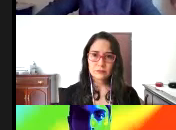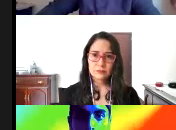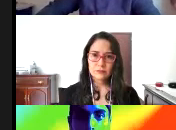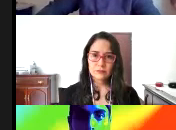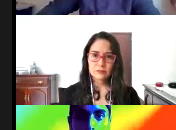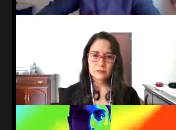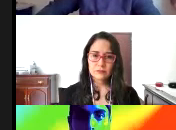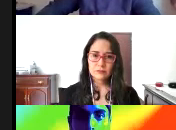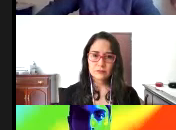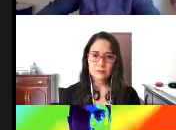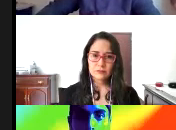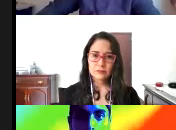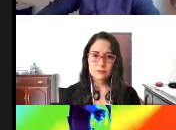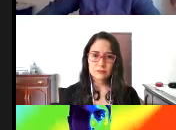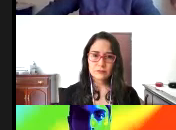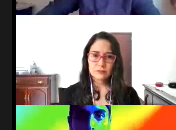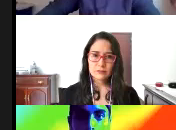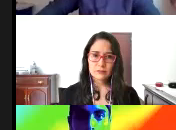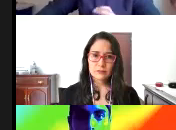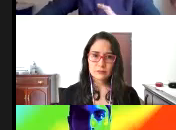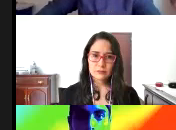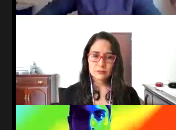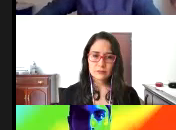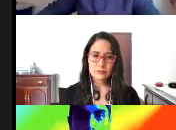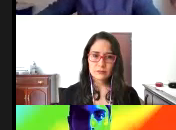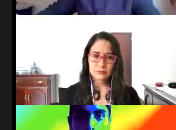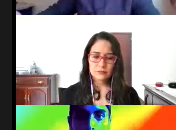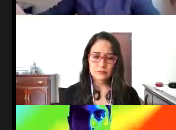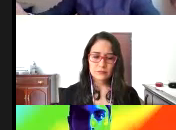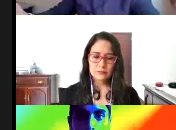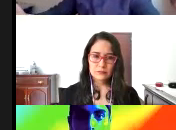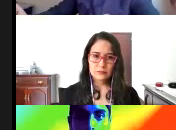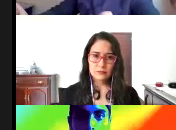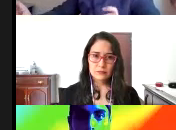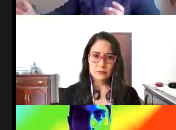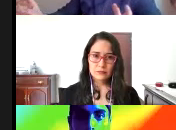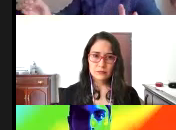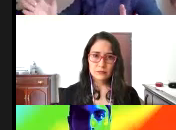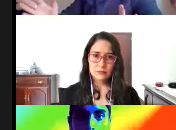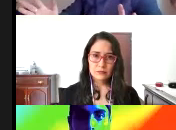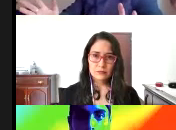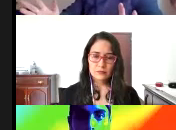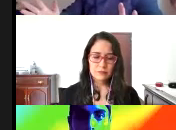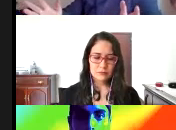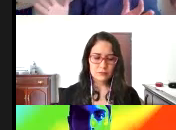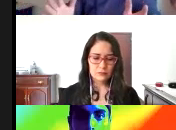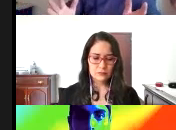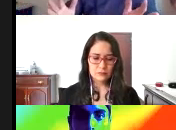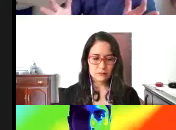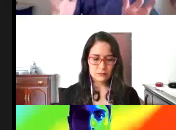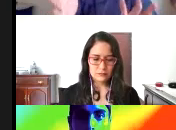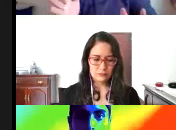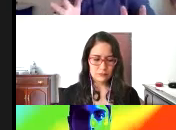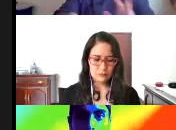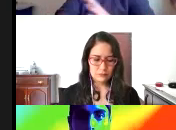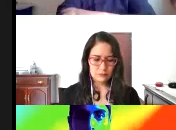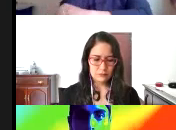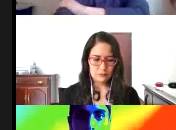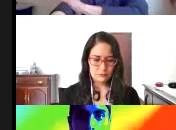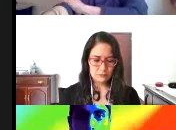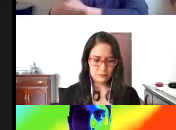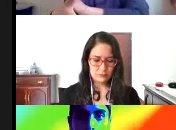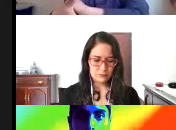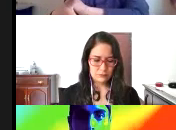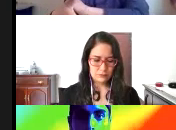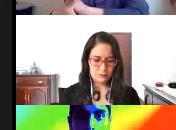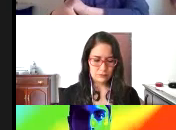situación eutrófica del lago. El segundo indicador, que es un poco más difícil para algunos tipos de lago, por ejemplo, el lago